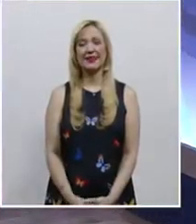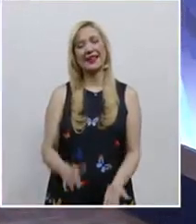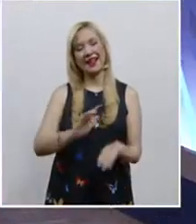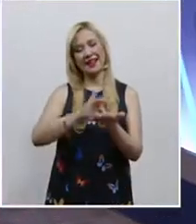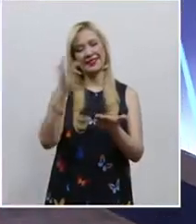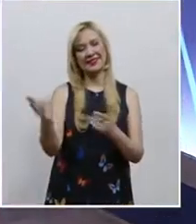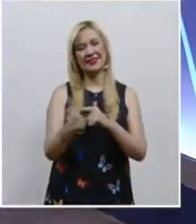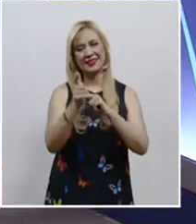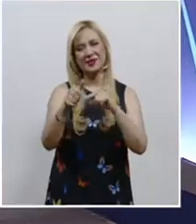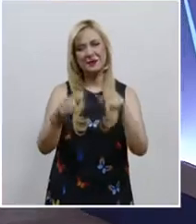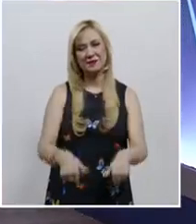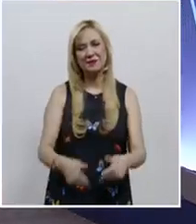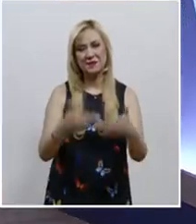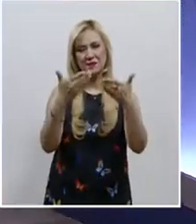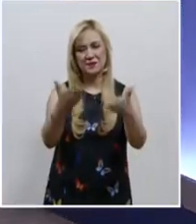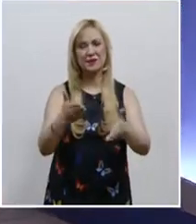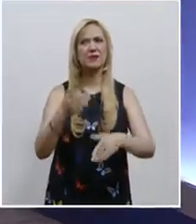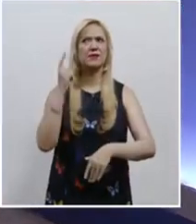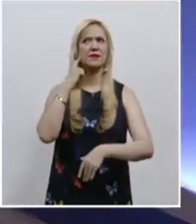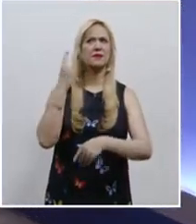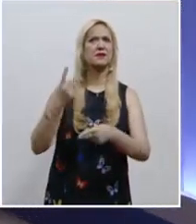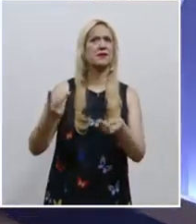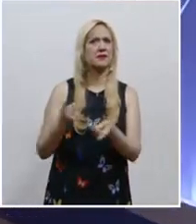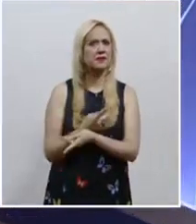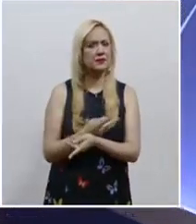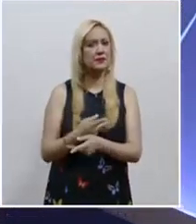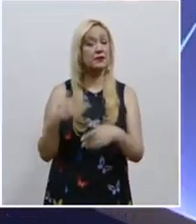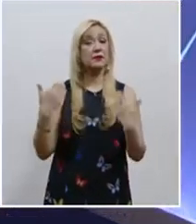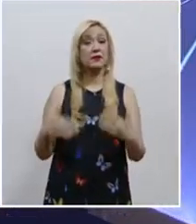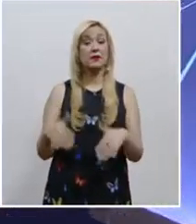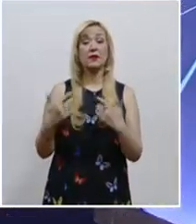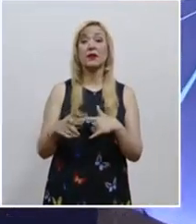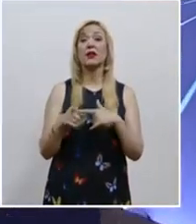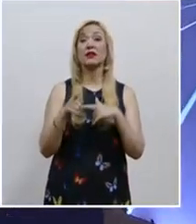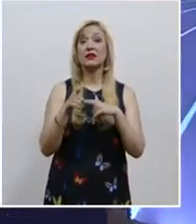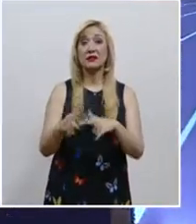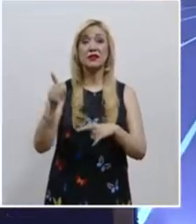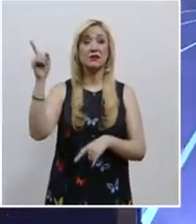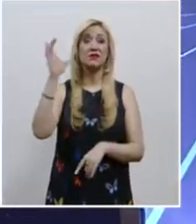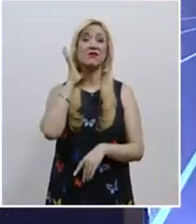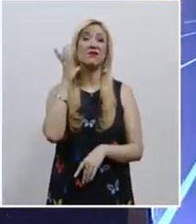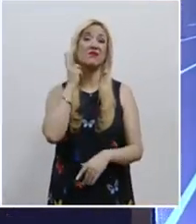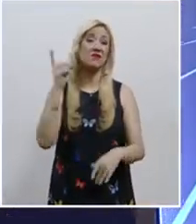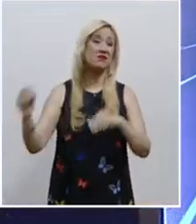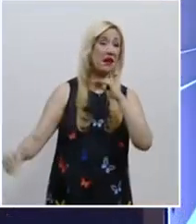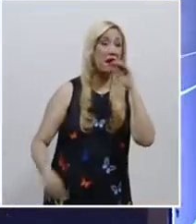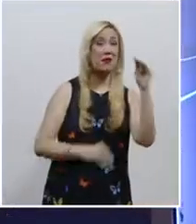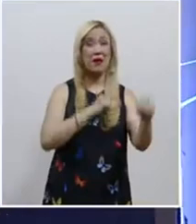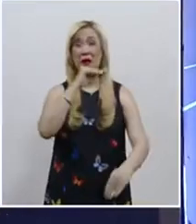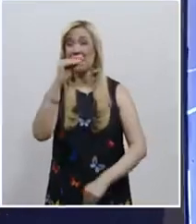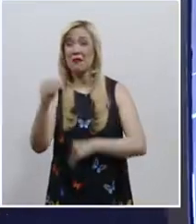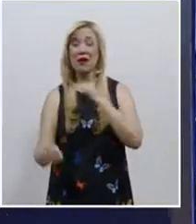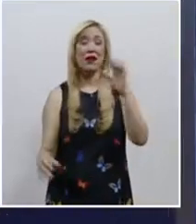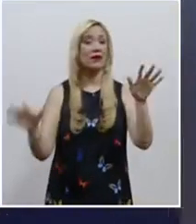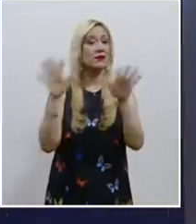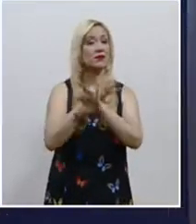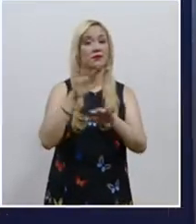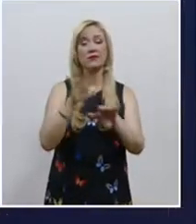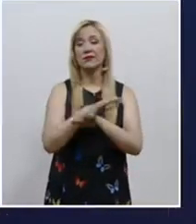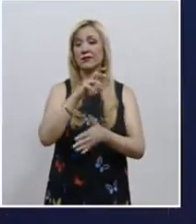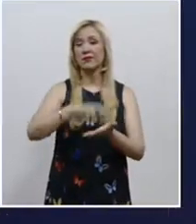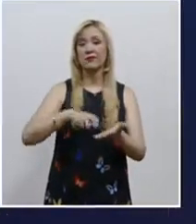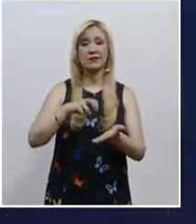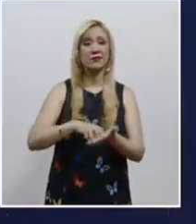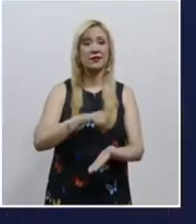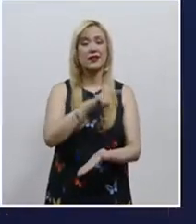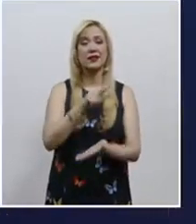Gracias por continuar con nosotros. Tenemos más noticias. Sigue en vilo en San Lázaro la discusión en torno a las diversas modificaciones propuestas a